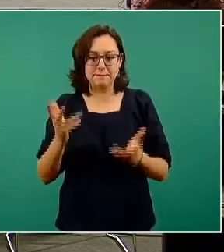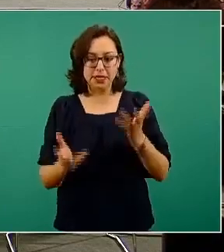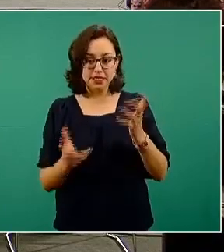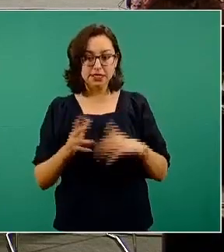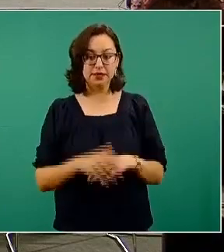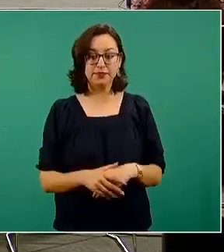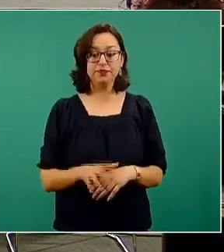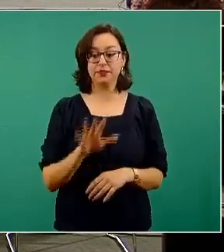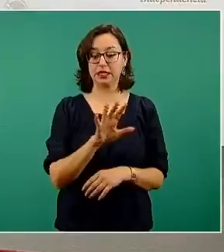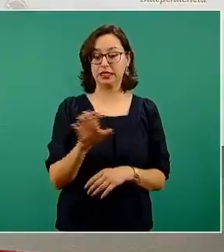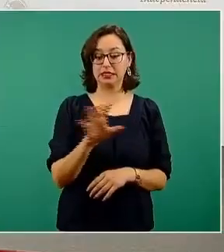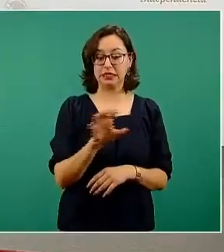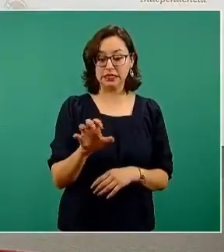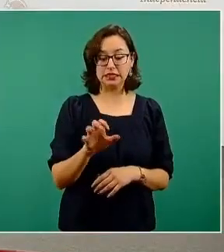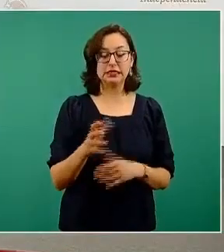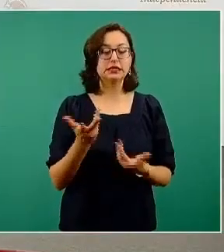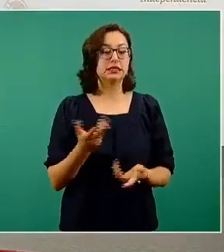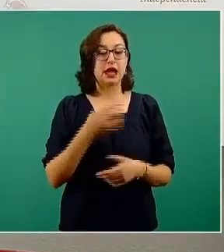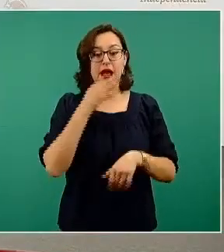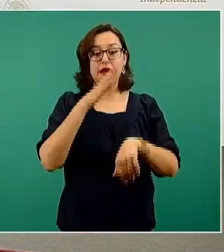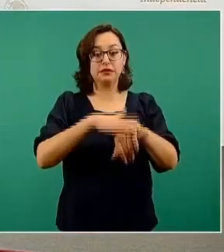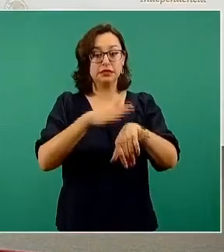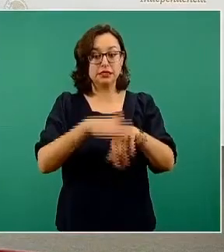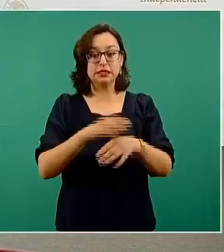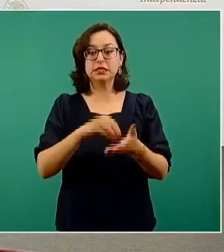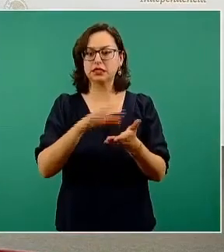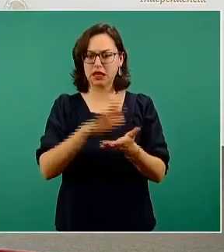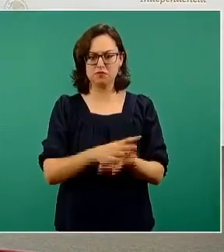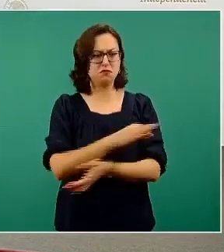pues mejor citar, porque tenemos dosis para todos,